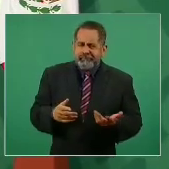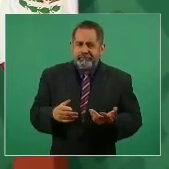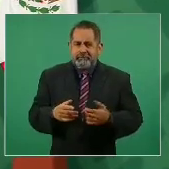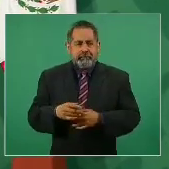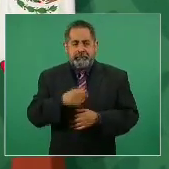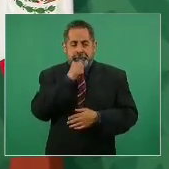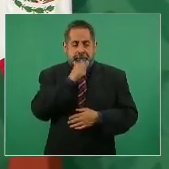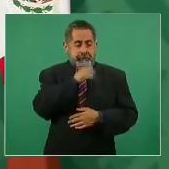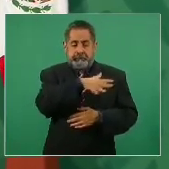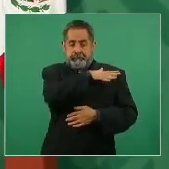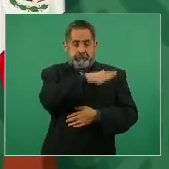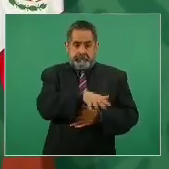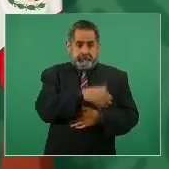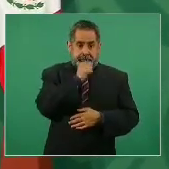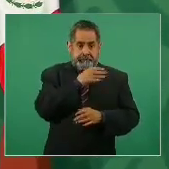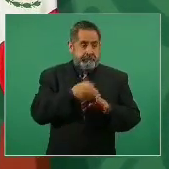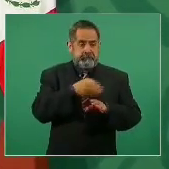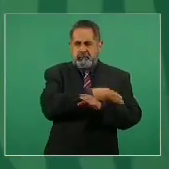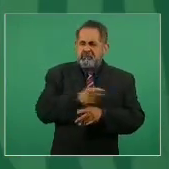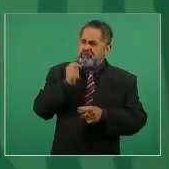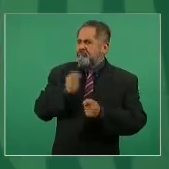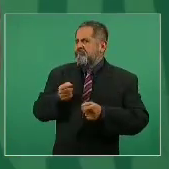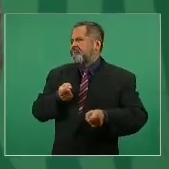de ser general. Incluso